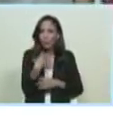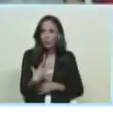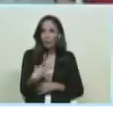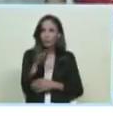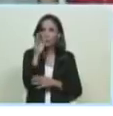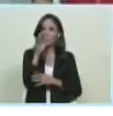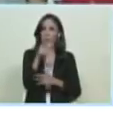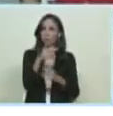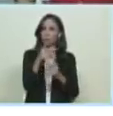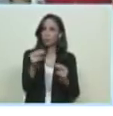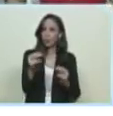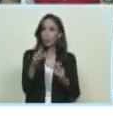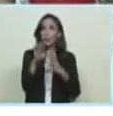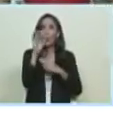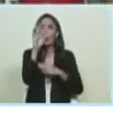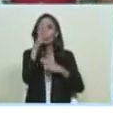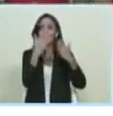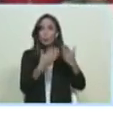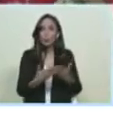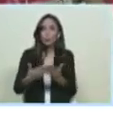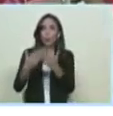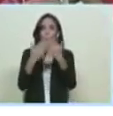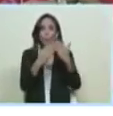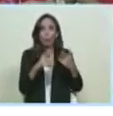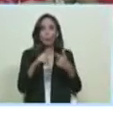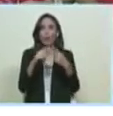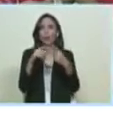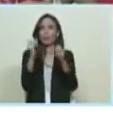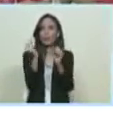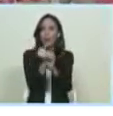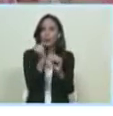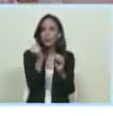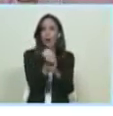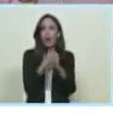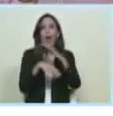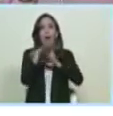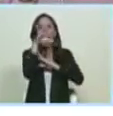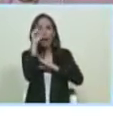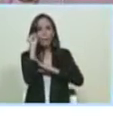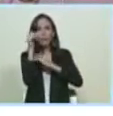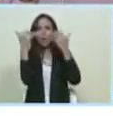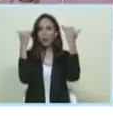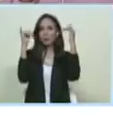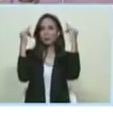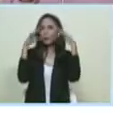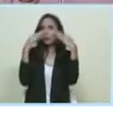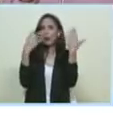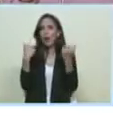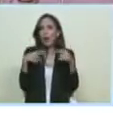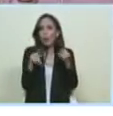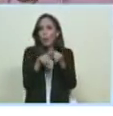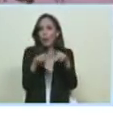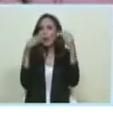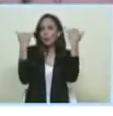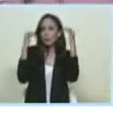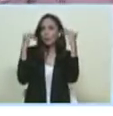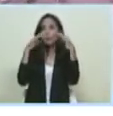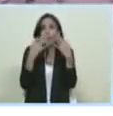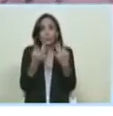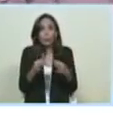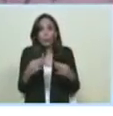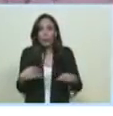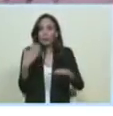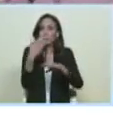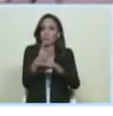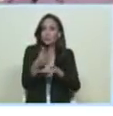El futuro es el estudio, el trabajo. Aprende a rumbear sano. Sí se puede rumbear